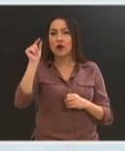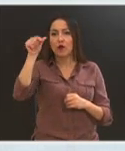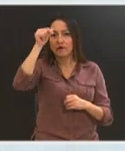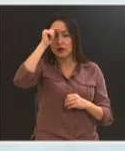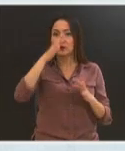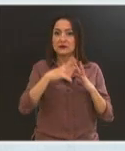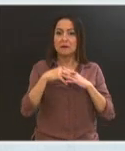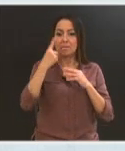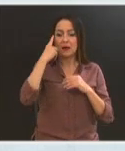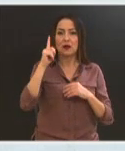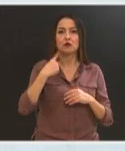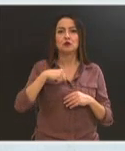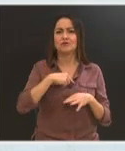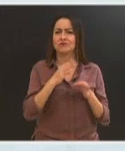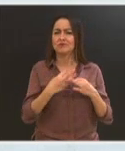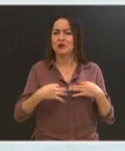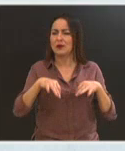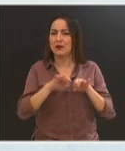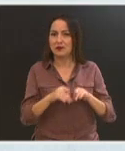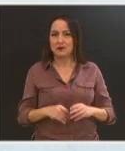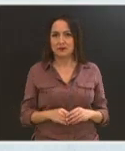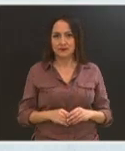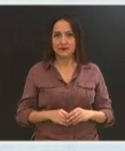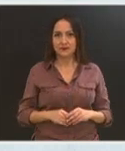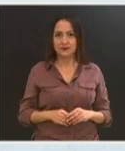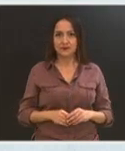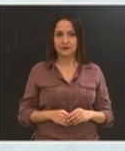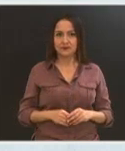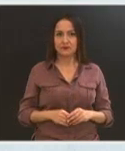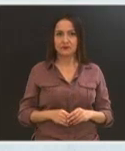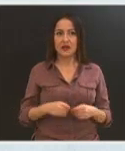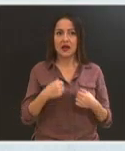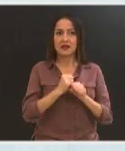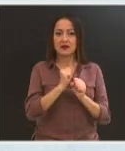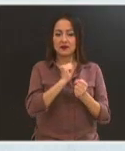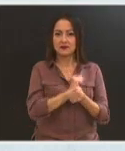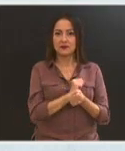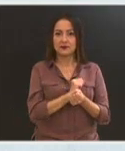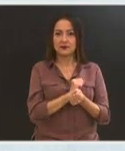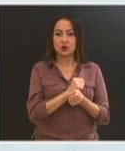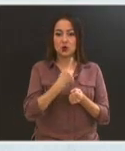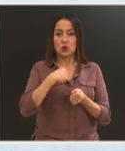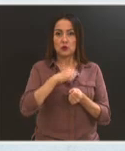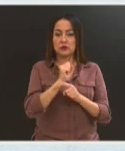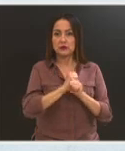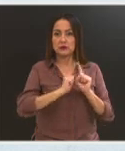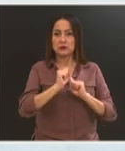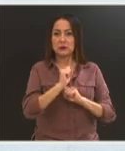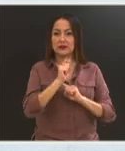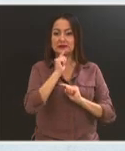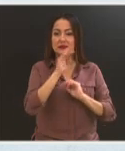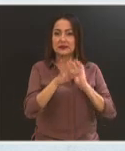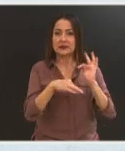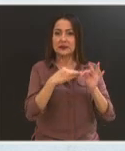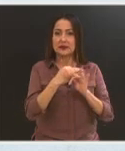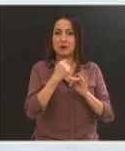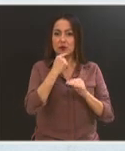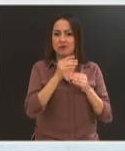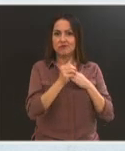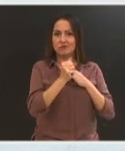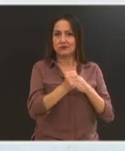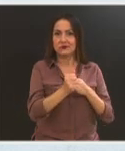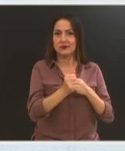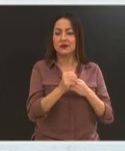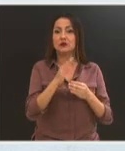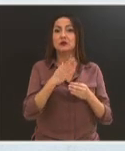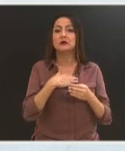Unidos. Para nosotros es importante también hacer la detención en nuestros casos de este tipo de líderes. Es